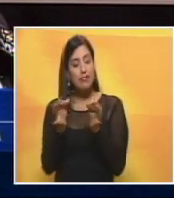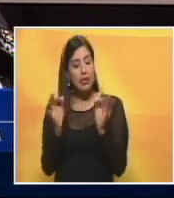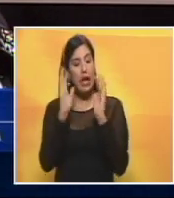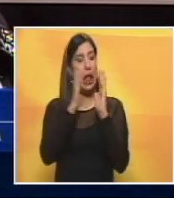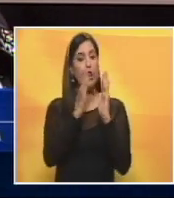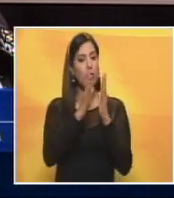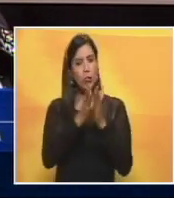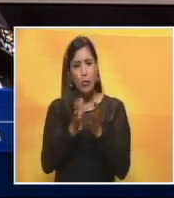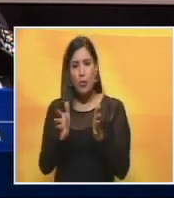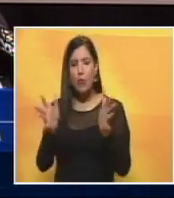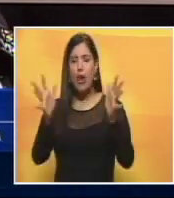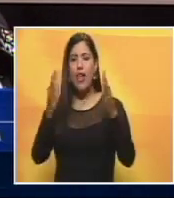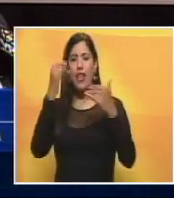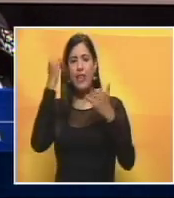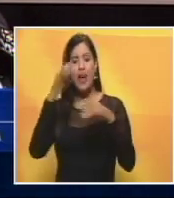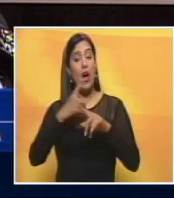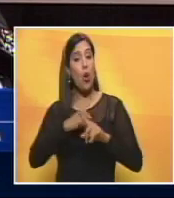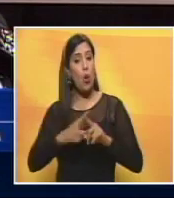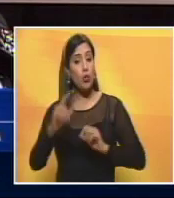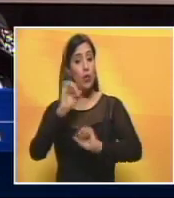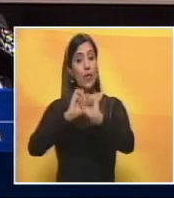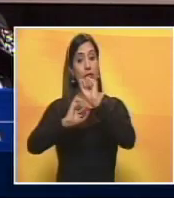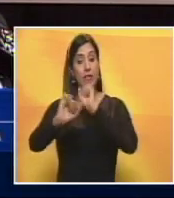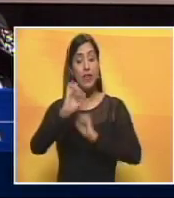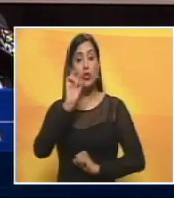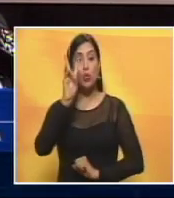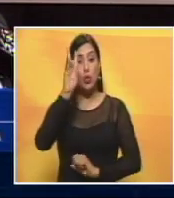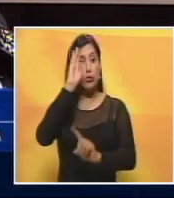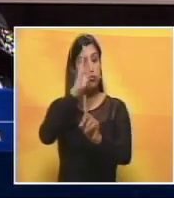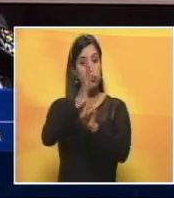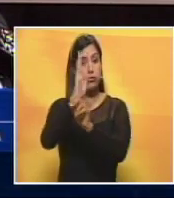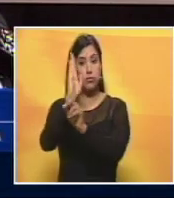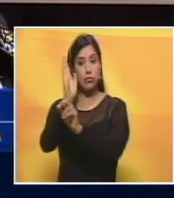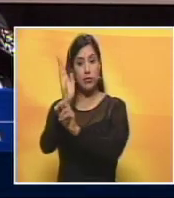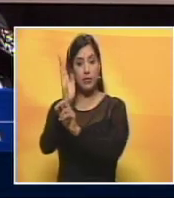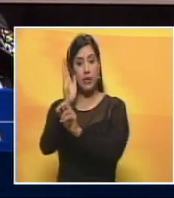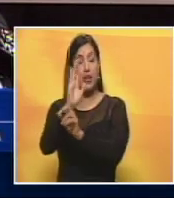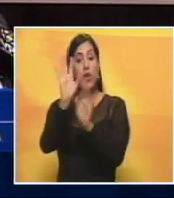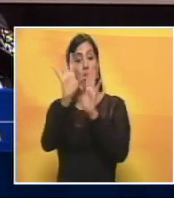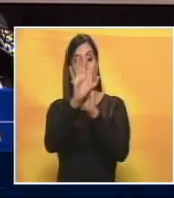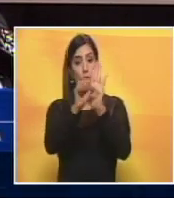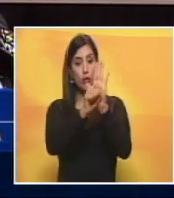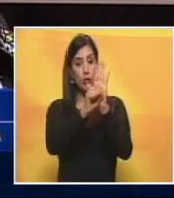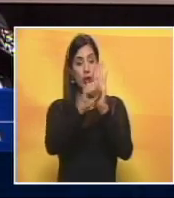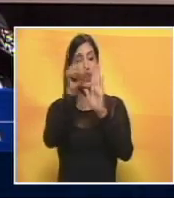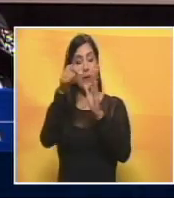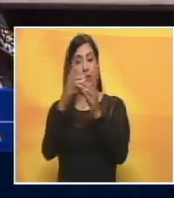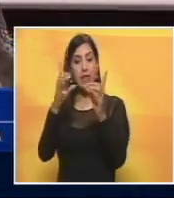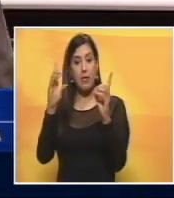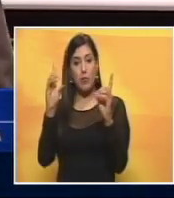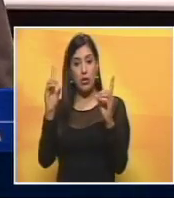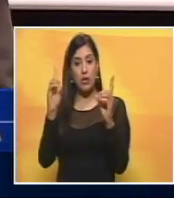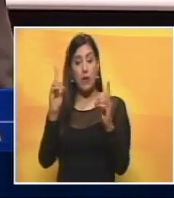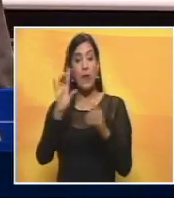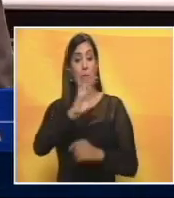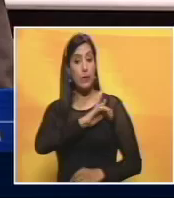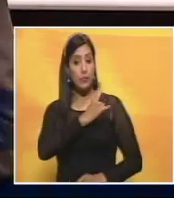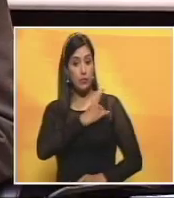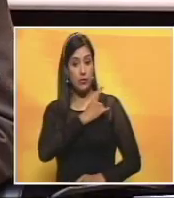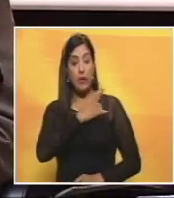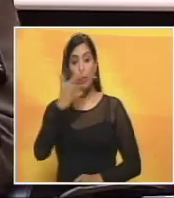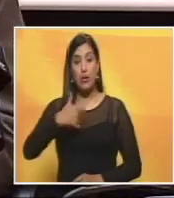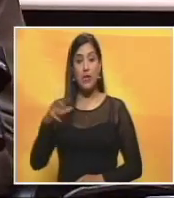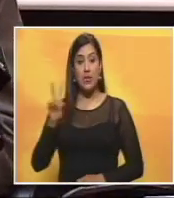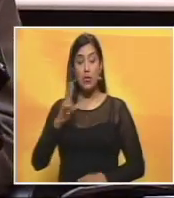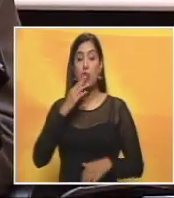descentralizada en defensa de dos principios cardinales: la Constitución y la democracia. Los universitarios de